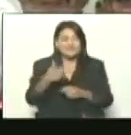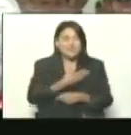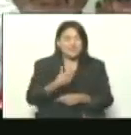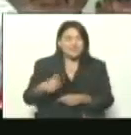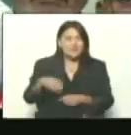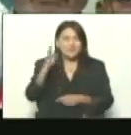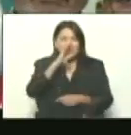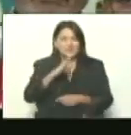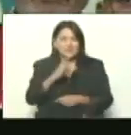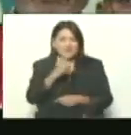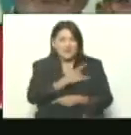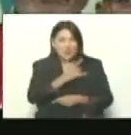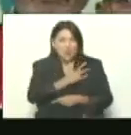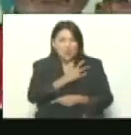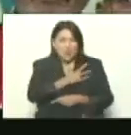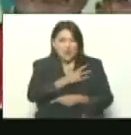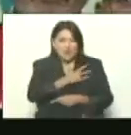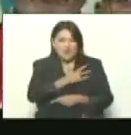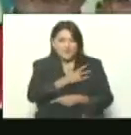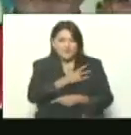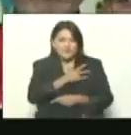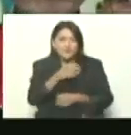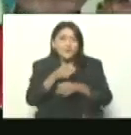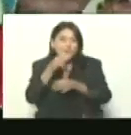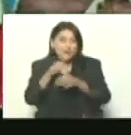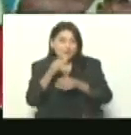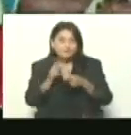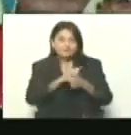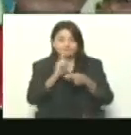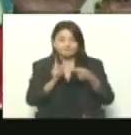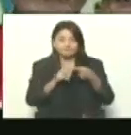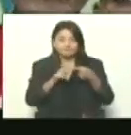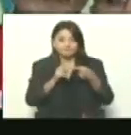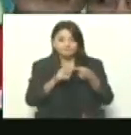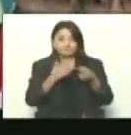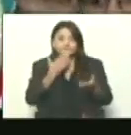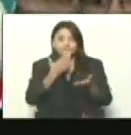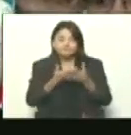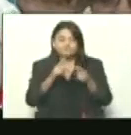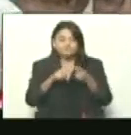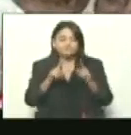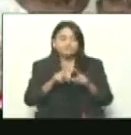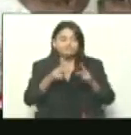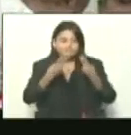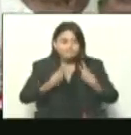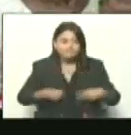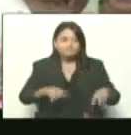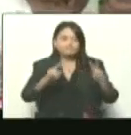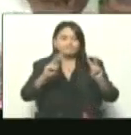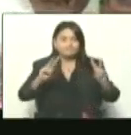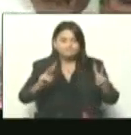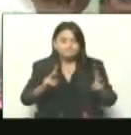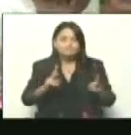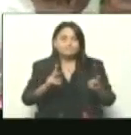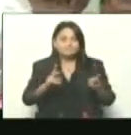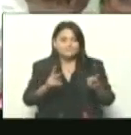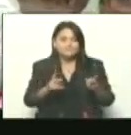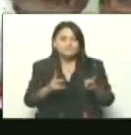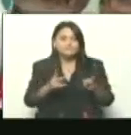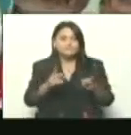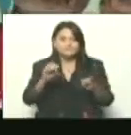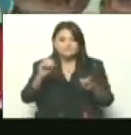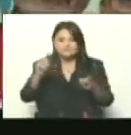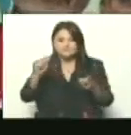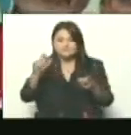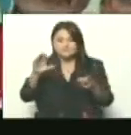importante, que hablaba de dos grandes retos. El primer gran reto, como usted lo indicó, es la revitalización, el relanzamiento. La OTCA hace